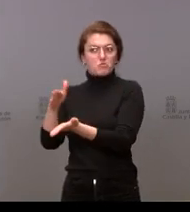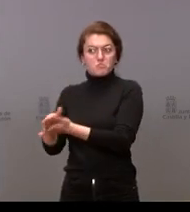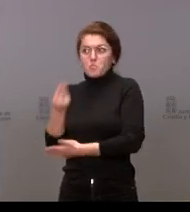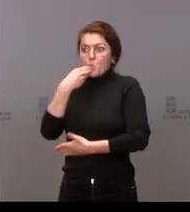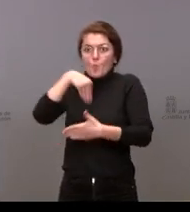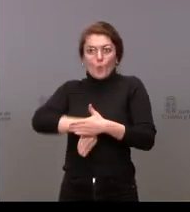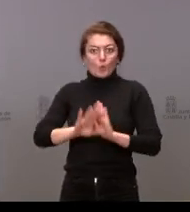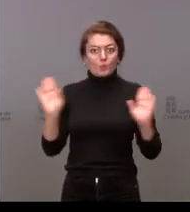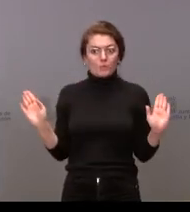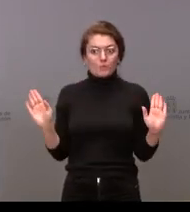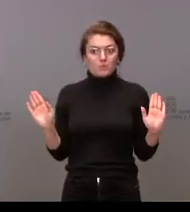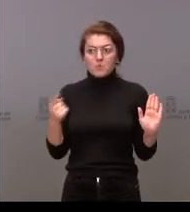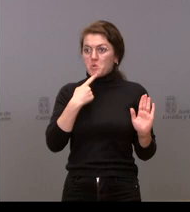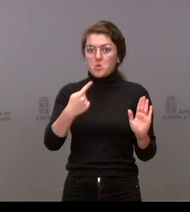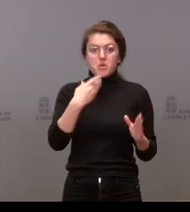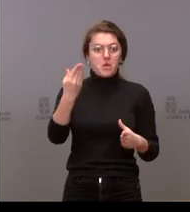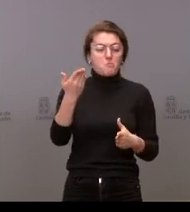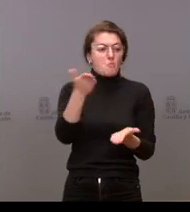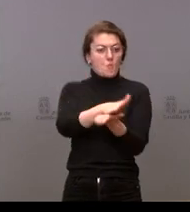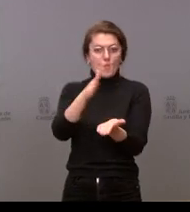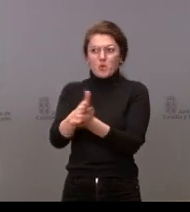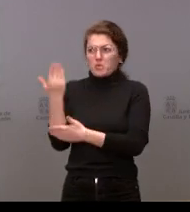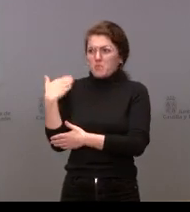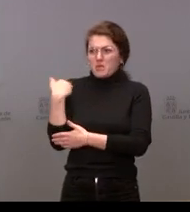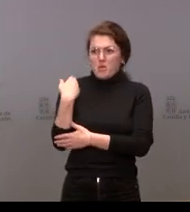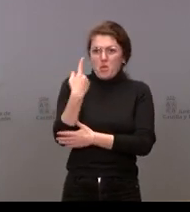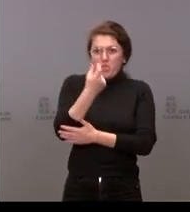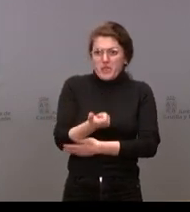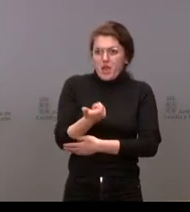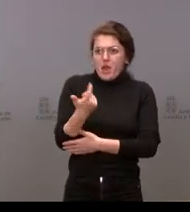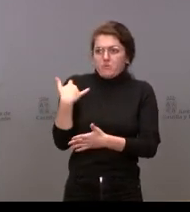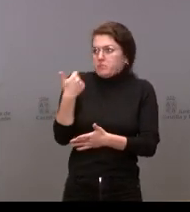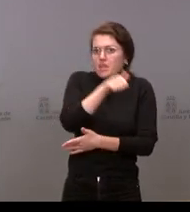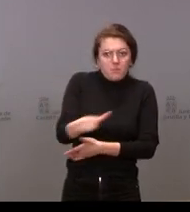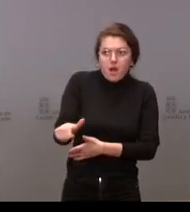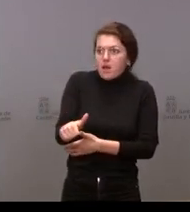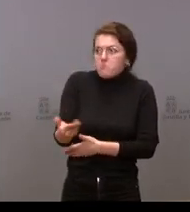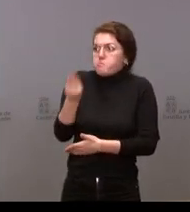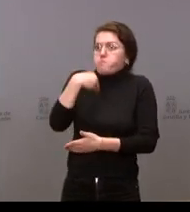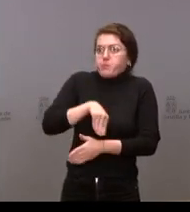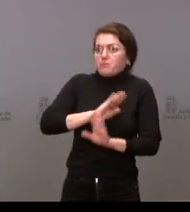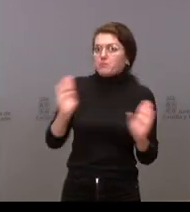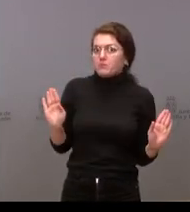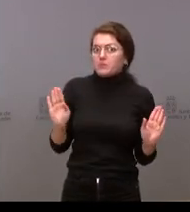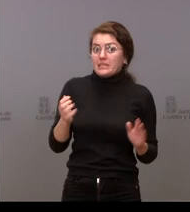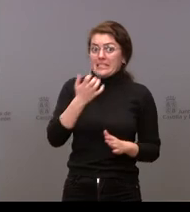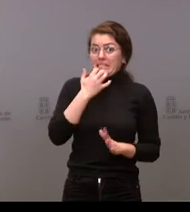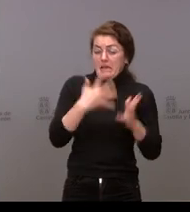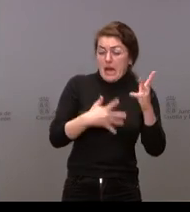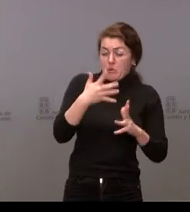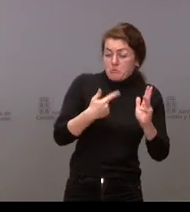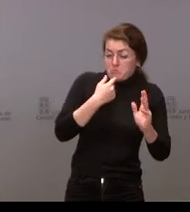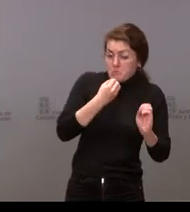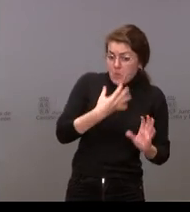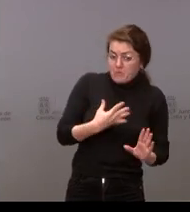número de muertos que han fallecido en las últimas 24 horas desde la última comparecen de esta semana si mis cálculos no me fallan son digamos unos